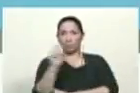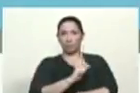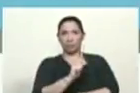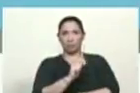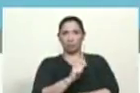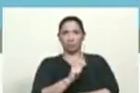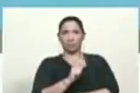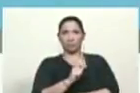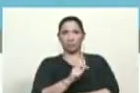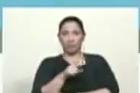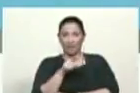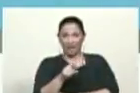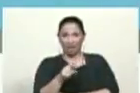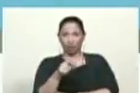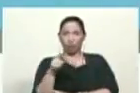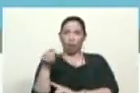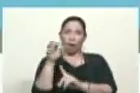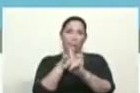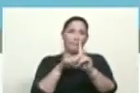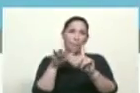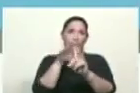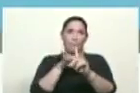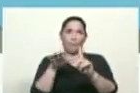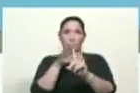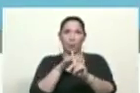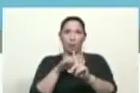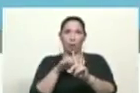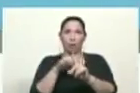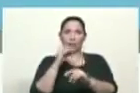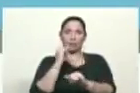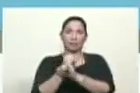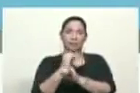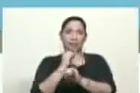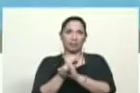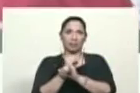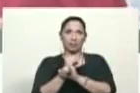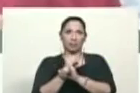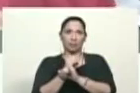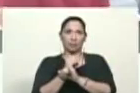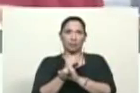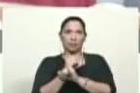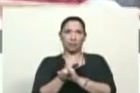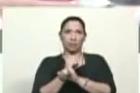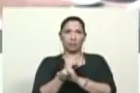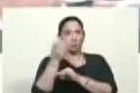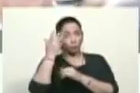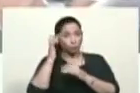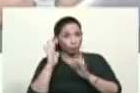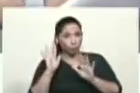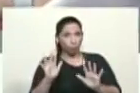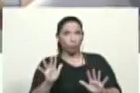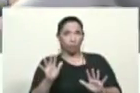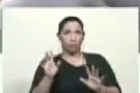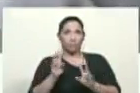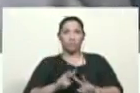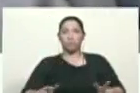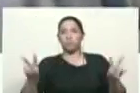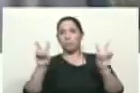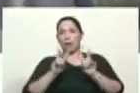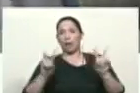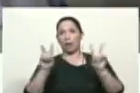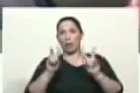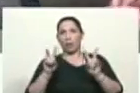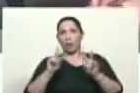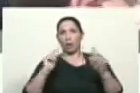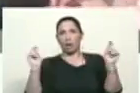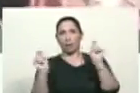han manipulado a través de portales web, a través de páginas web, un supuesto valor del tipo de